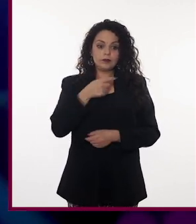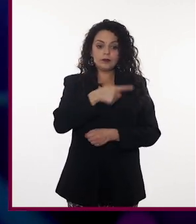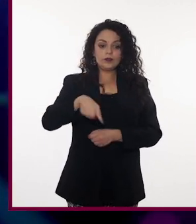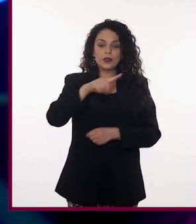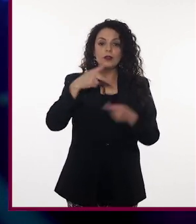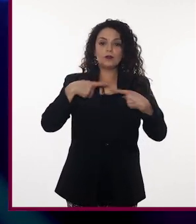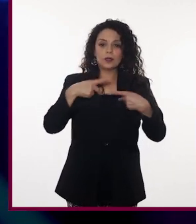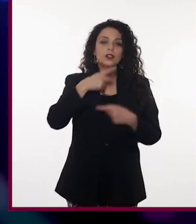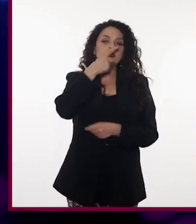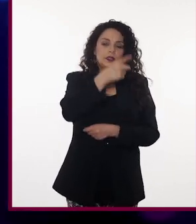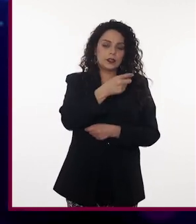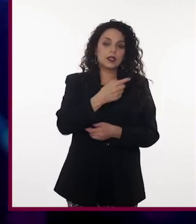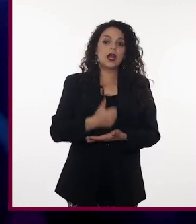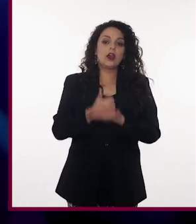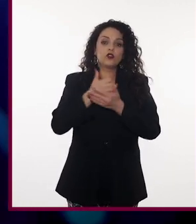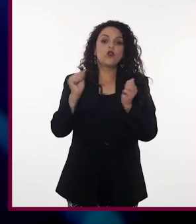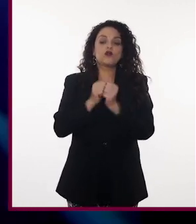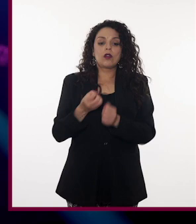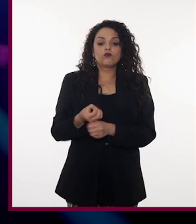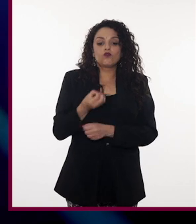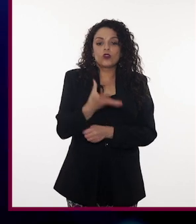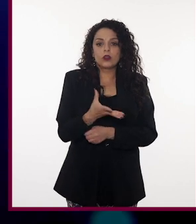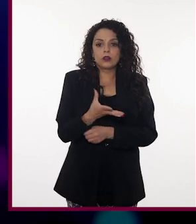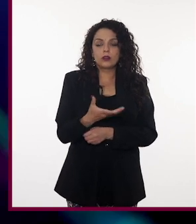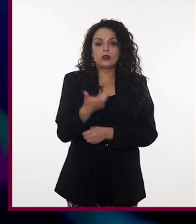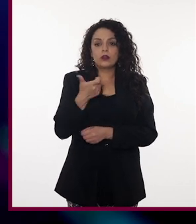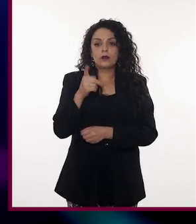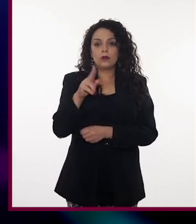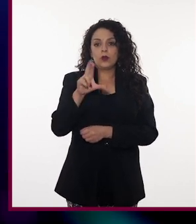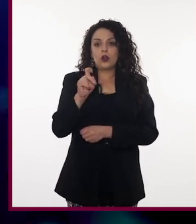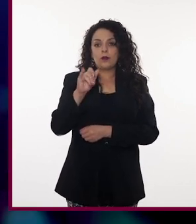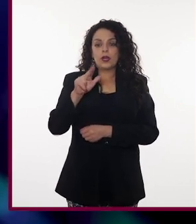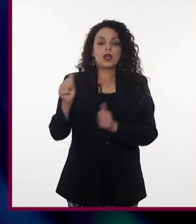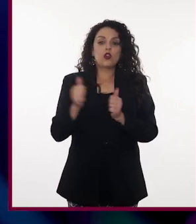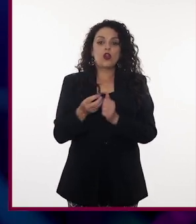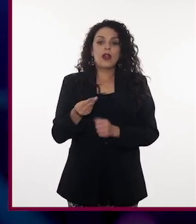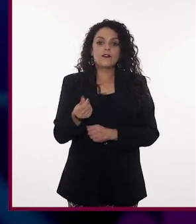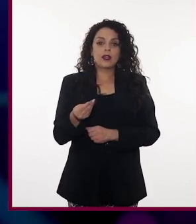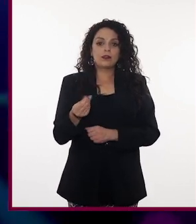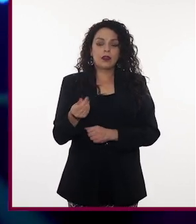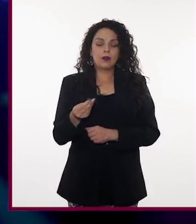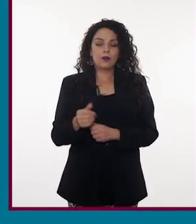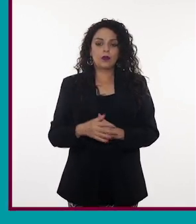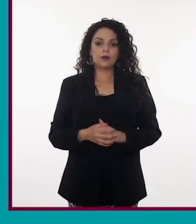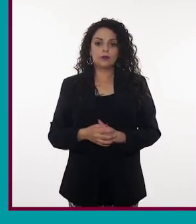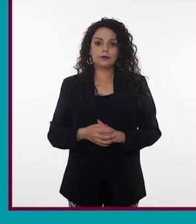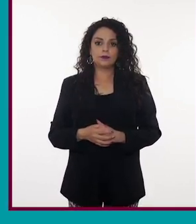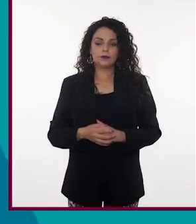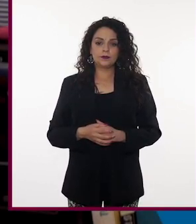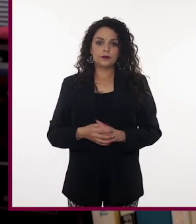es ayudarles con propinas, pero de ser posible en efectivo.